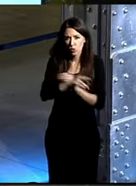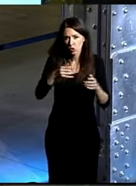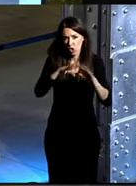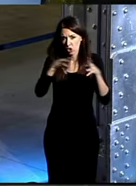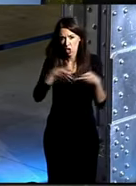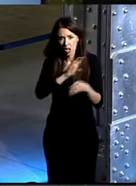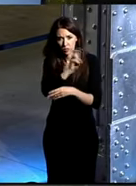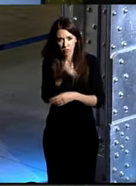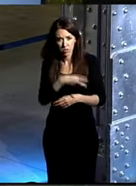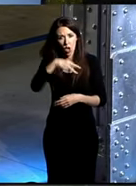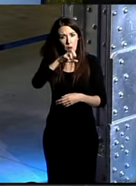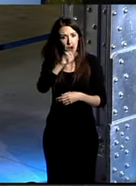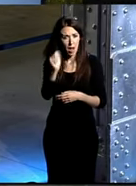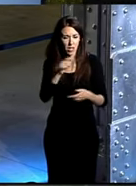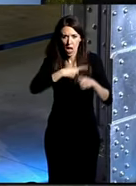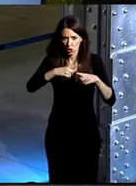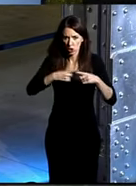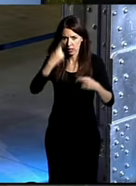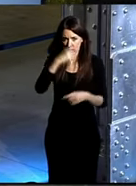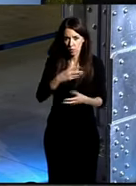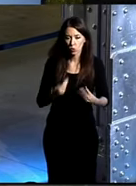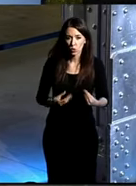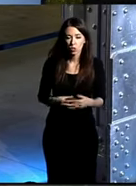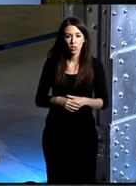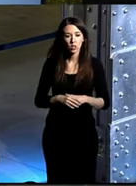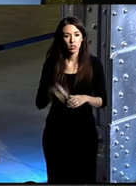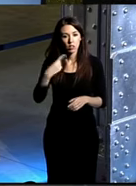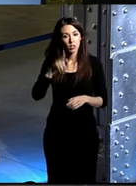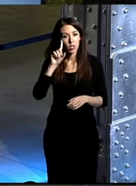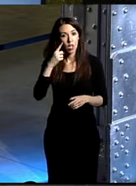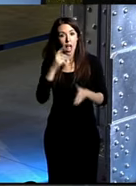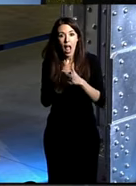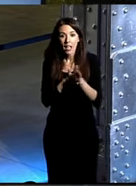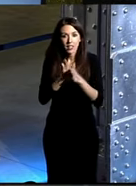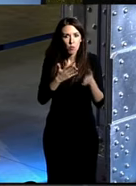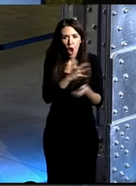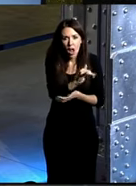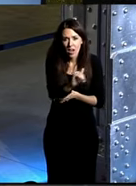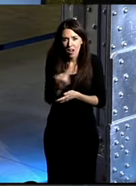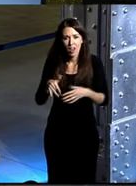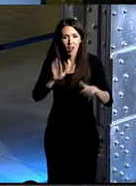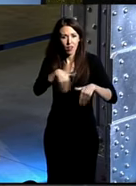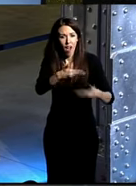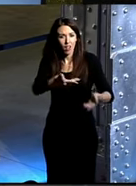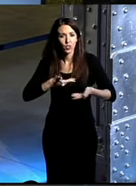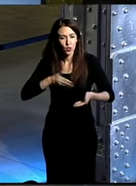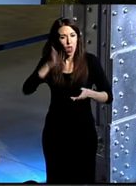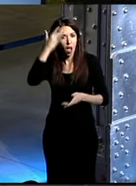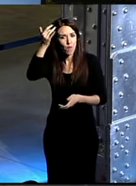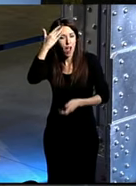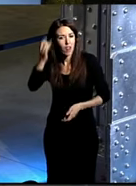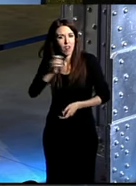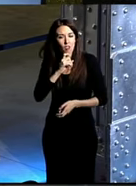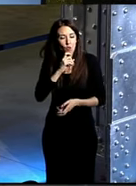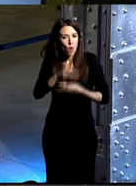etcétera, etcétera. María trabajó muchísimo todo este tipo de cosas. Encontramos estímulos en todos lados que nos ayudan a imaginar